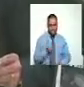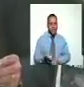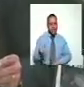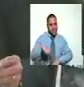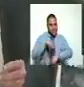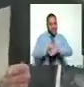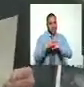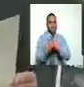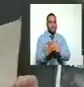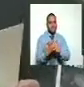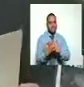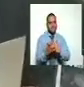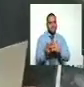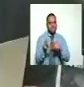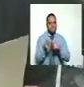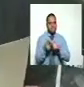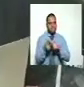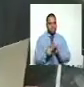cárcel.